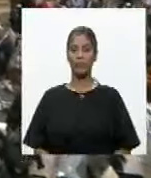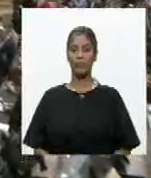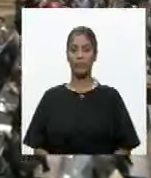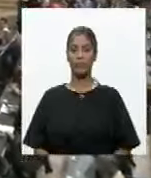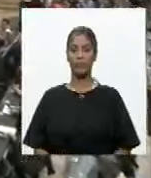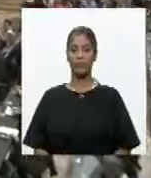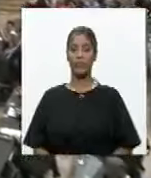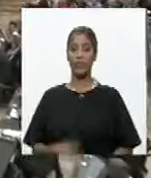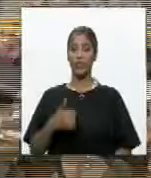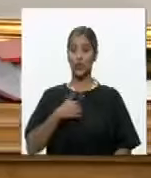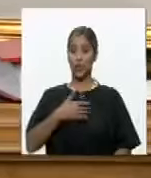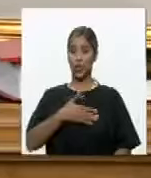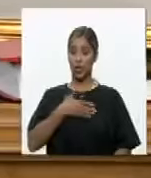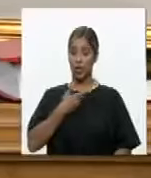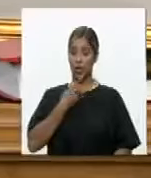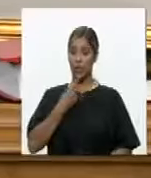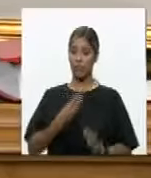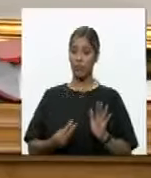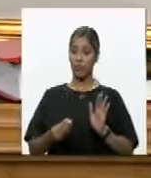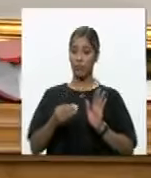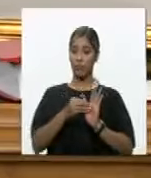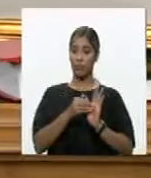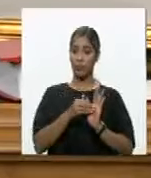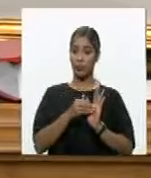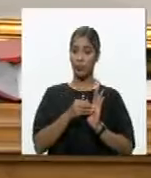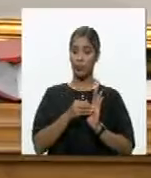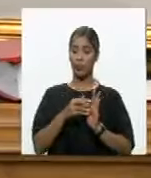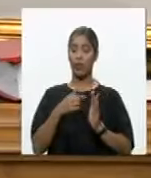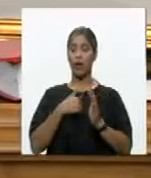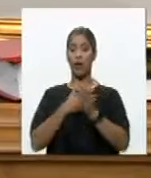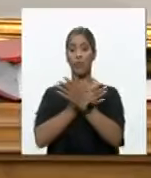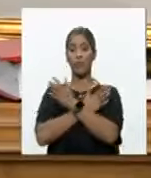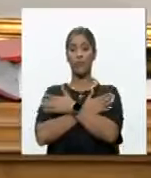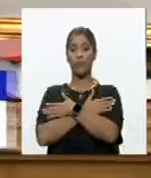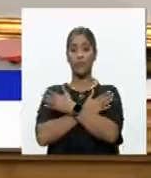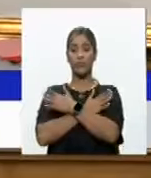Yo quisiera sumarme a la felicitación